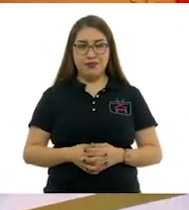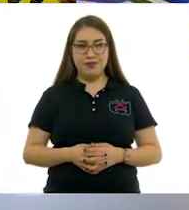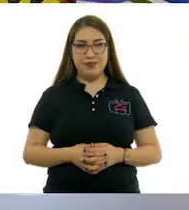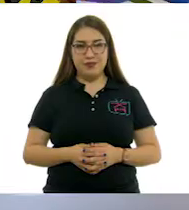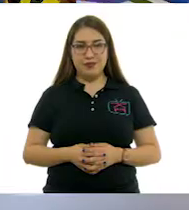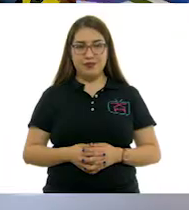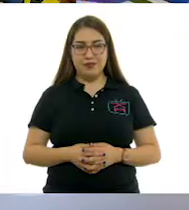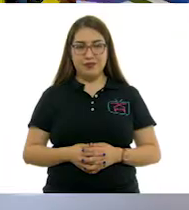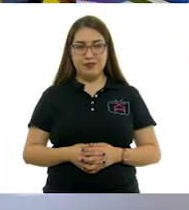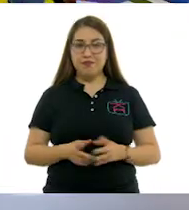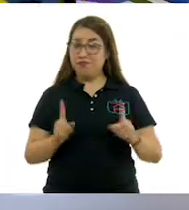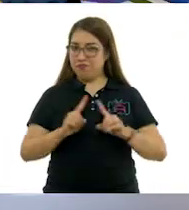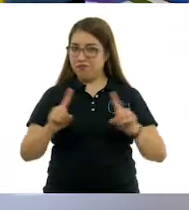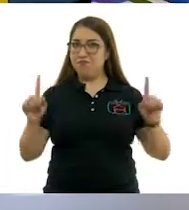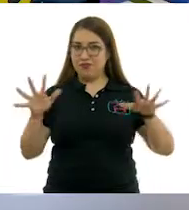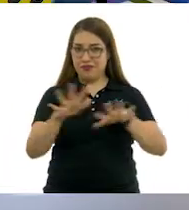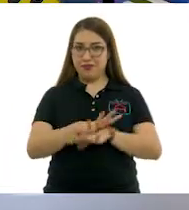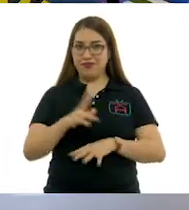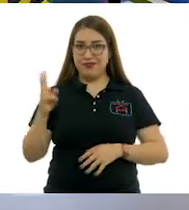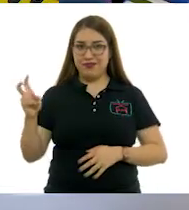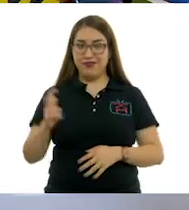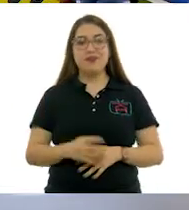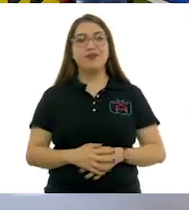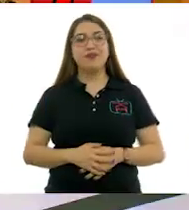Porque rodeó todo el sillón.